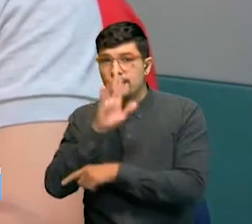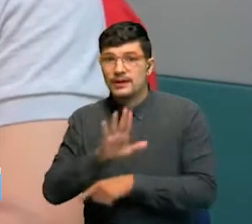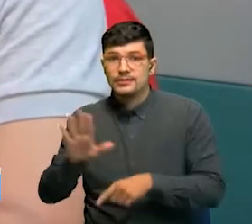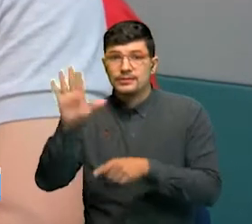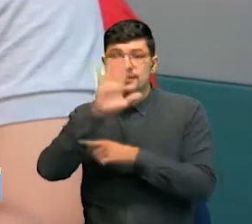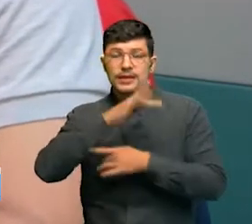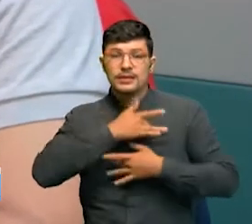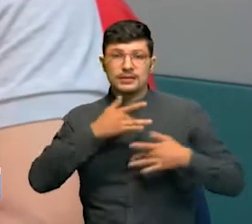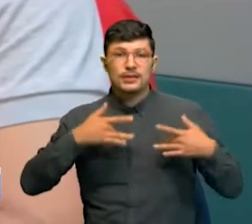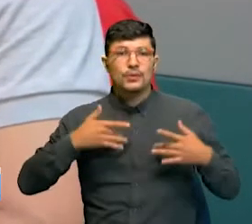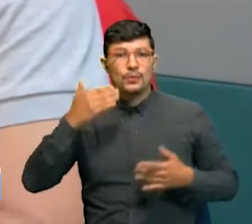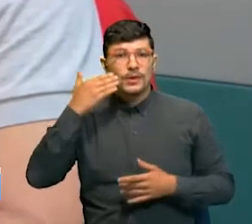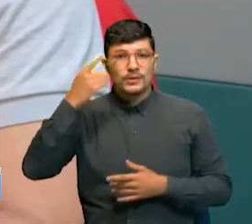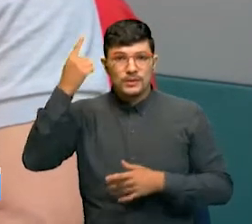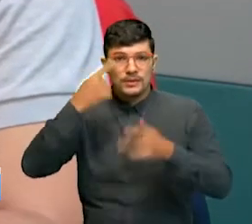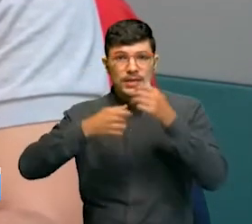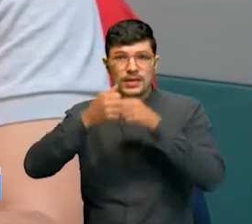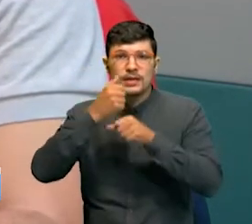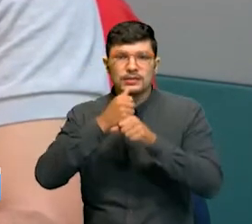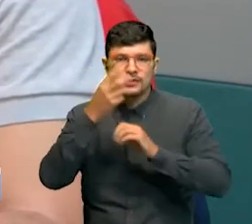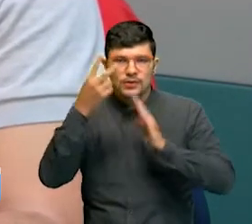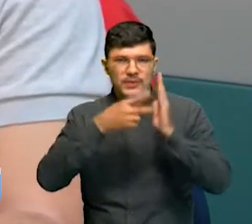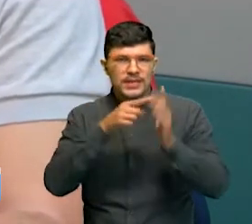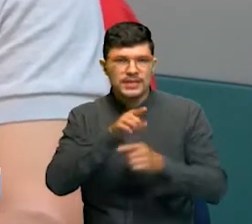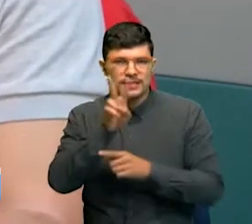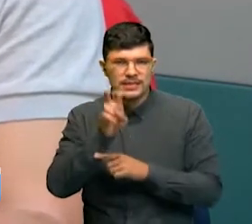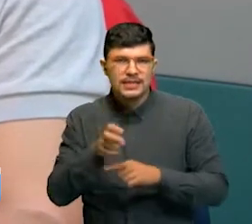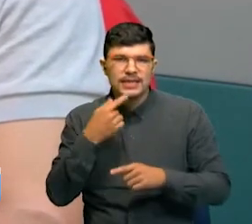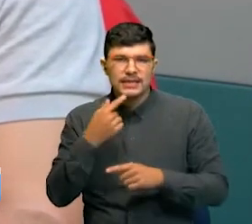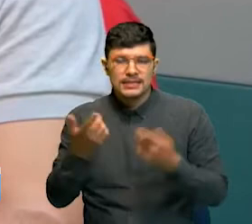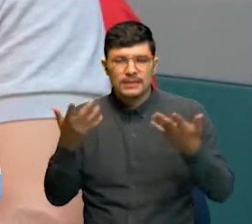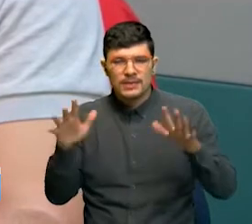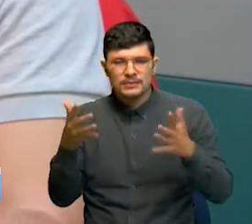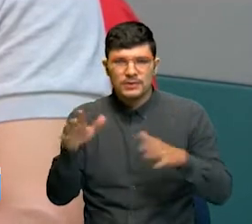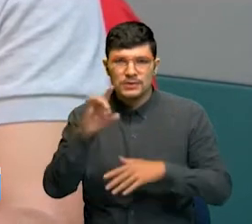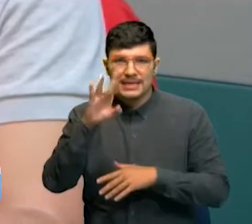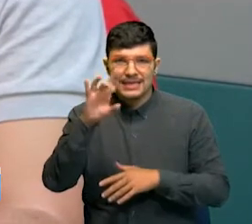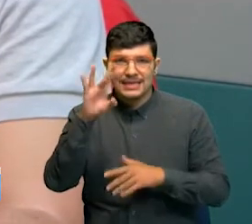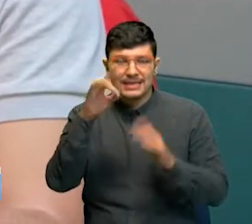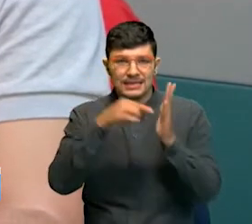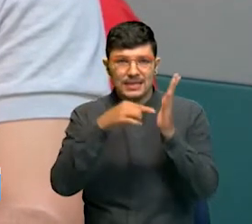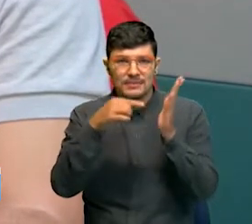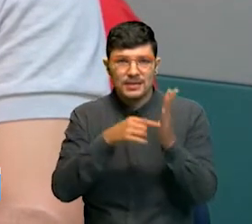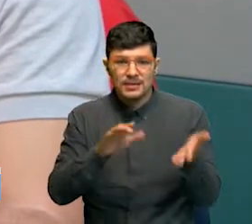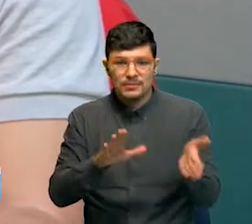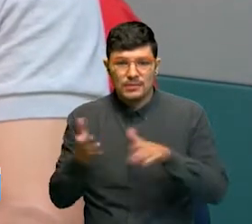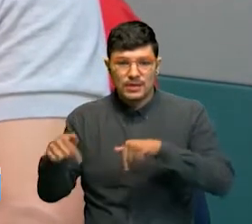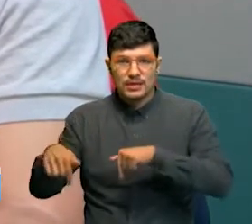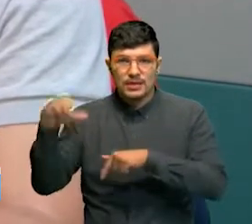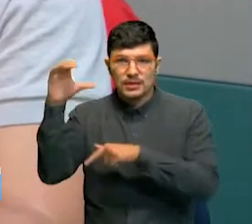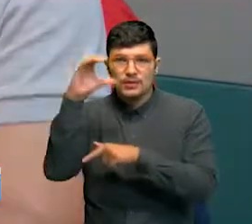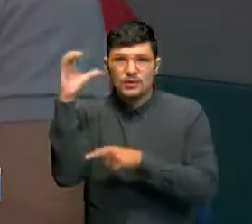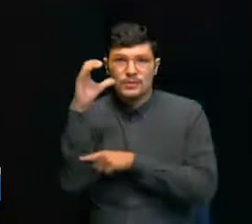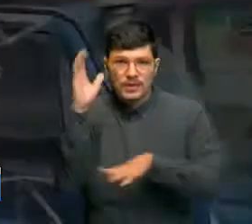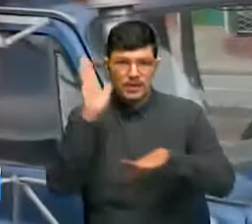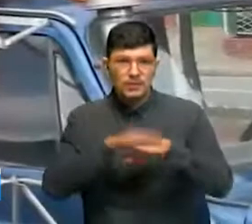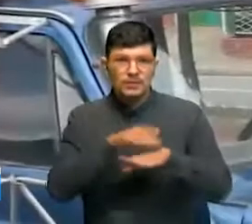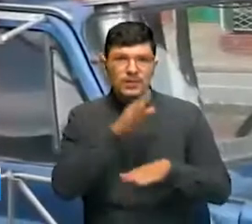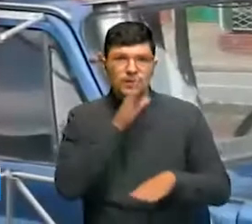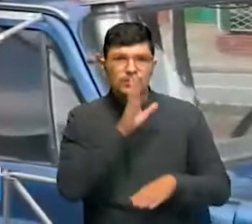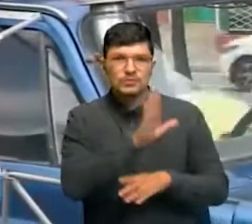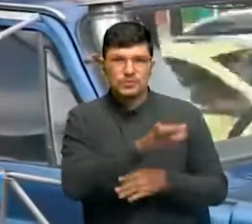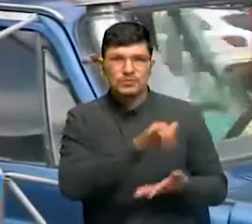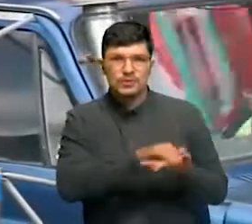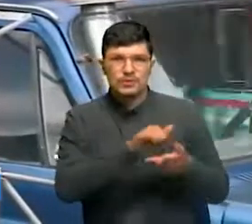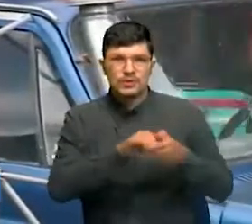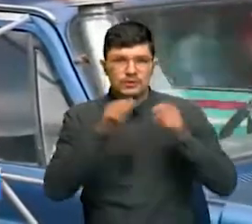de 2017, la estimación es que cerca de 15.000 muertes de las que ocurren en el país son debidas a